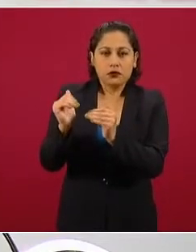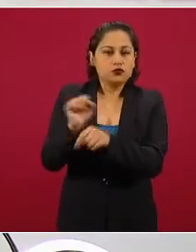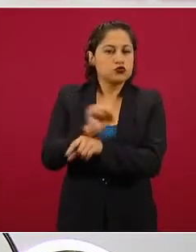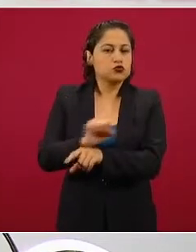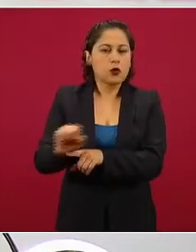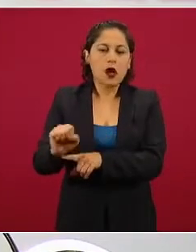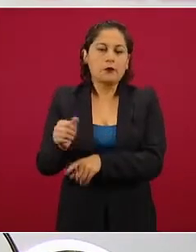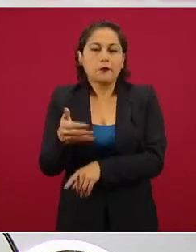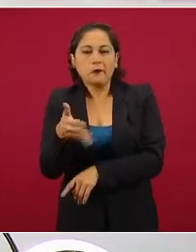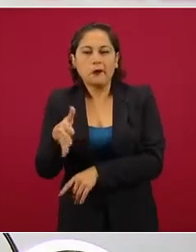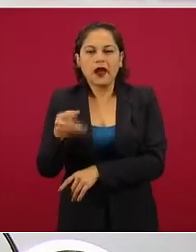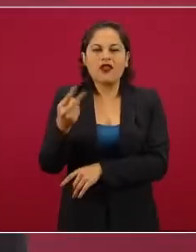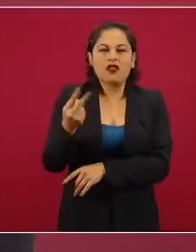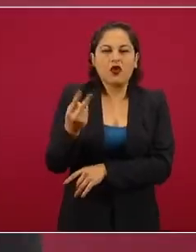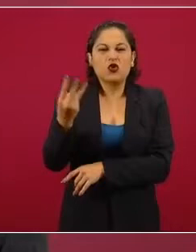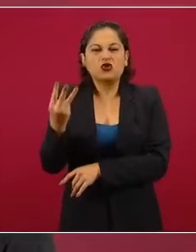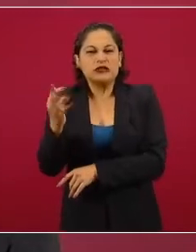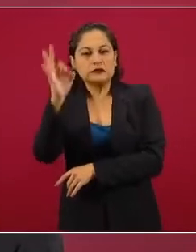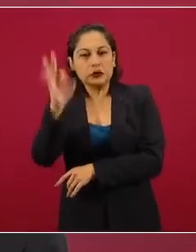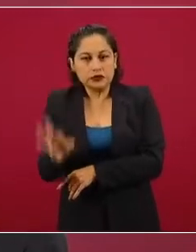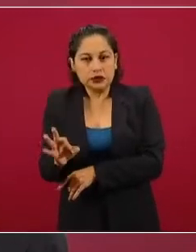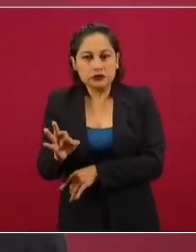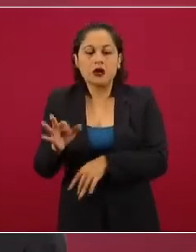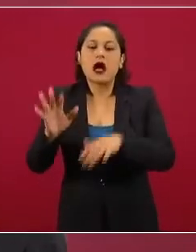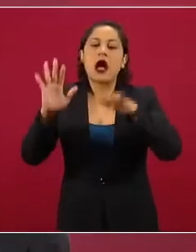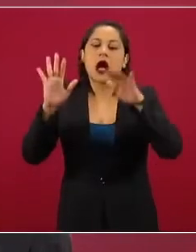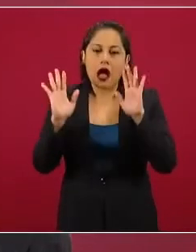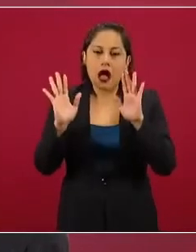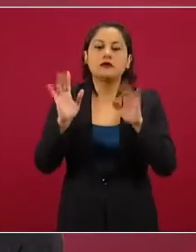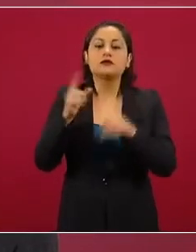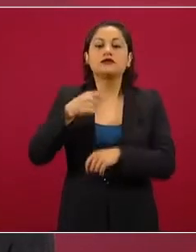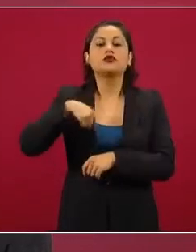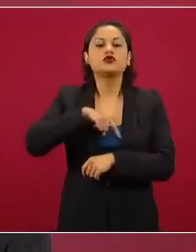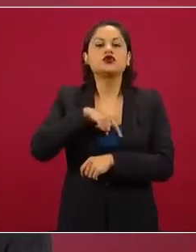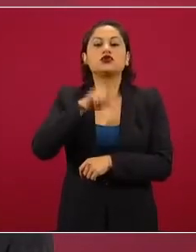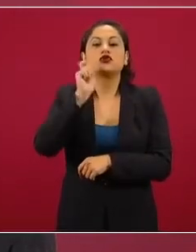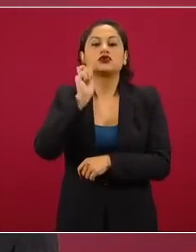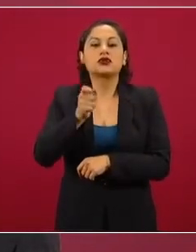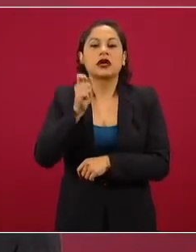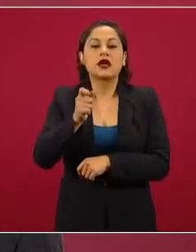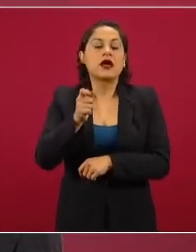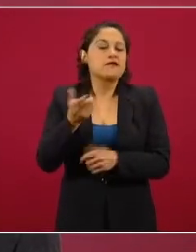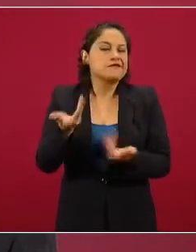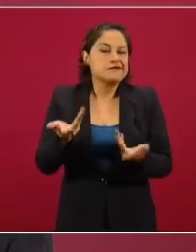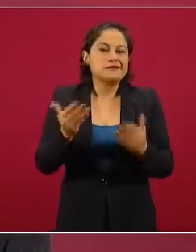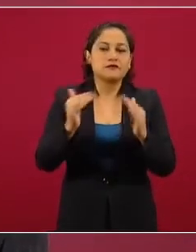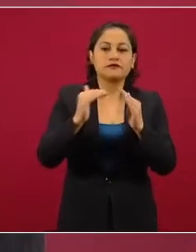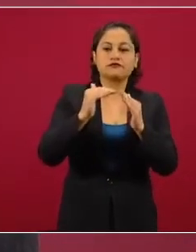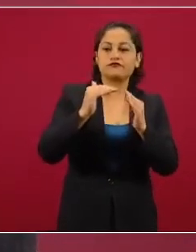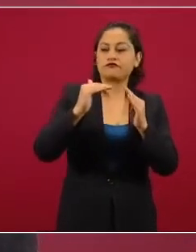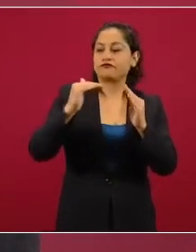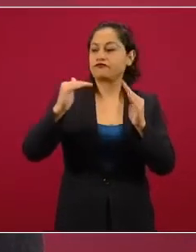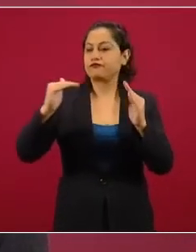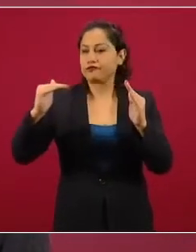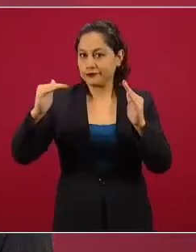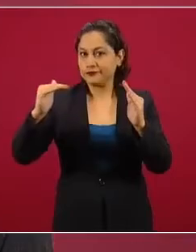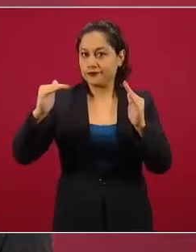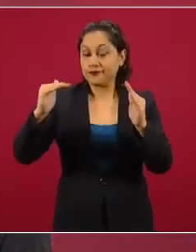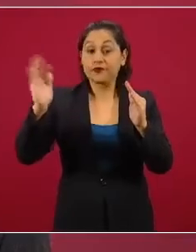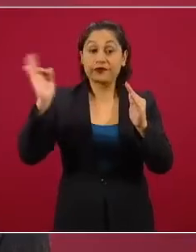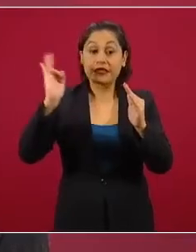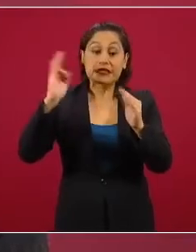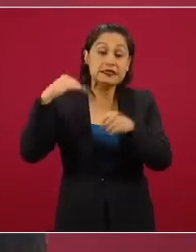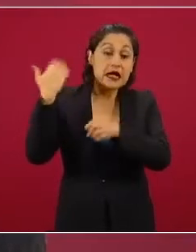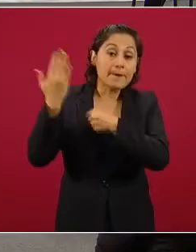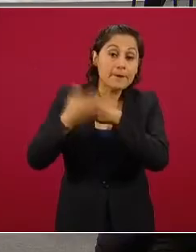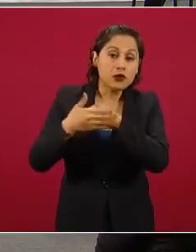de 2 o 3%, significará que vamos entrando a esta zona de meseta, con la posibilidad de que posteriormente empiece a